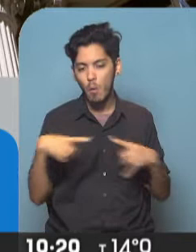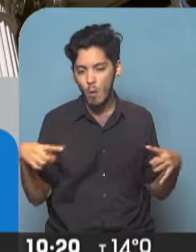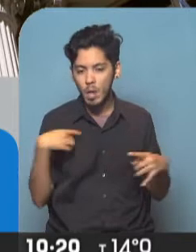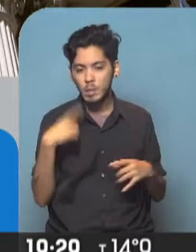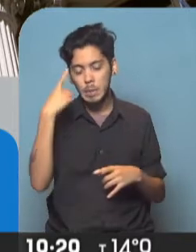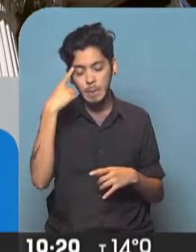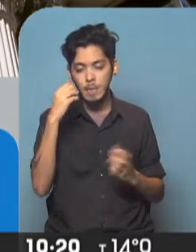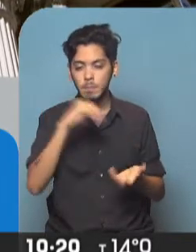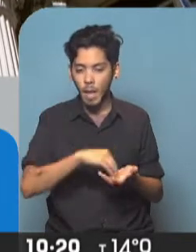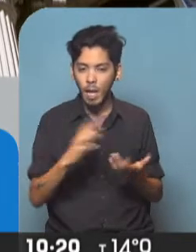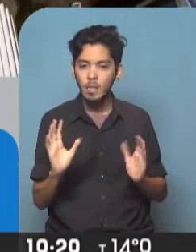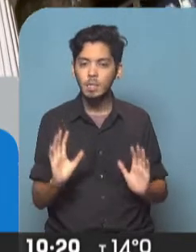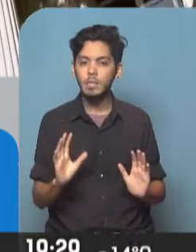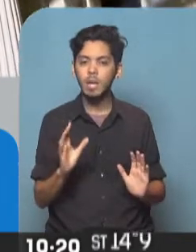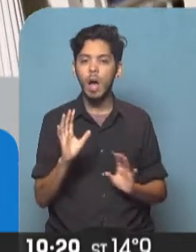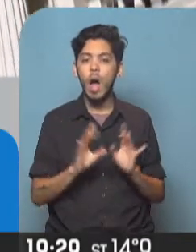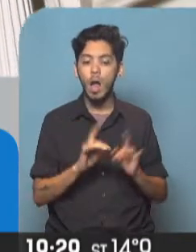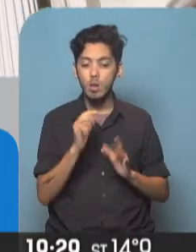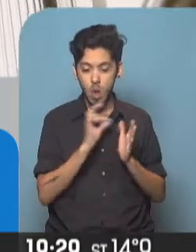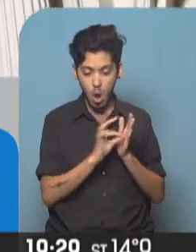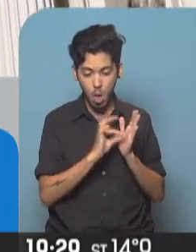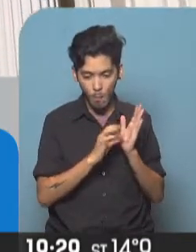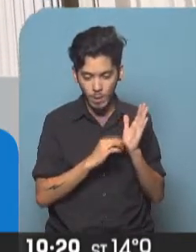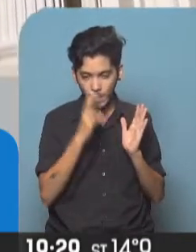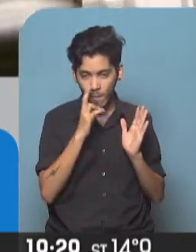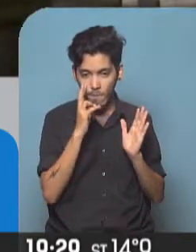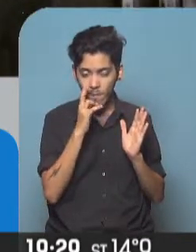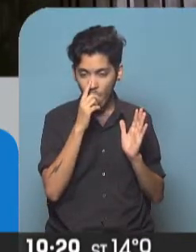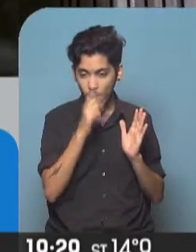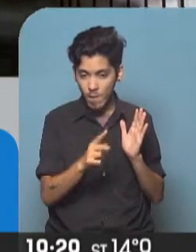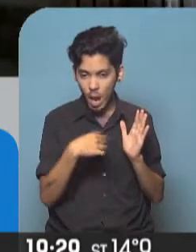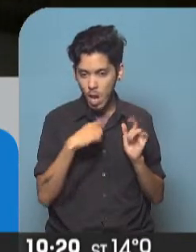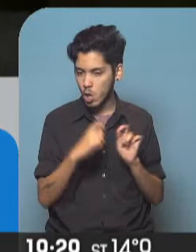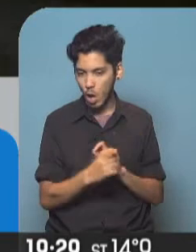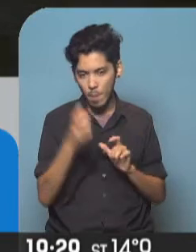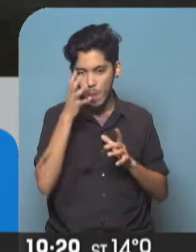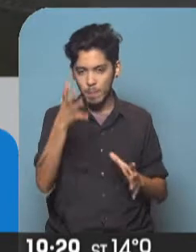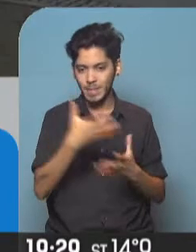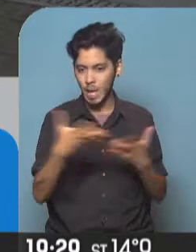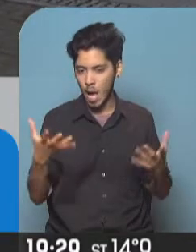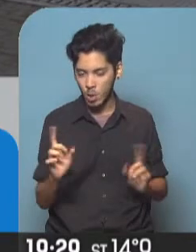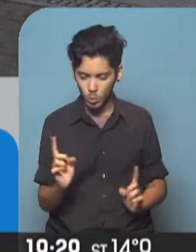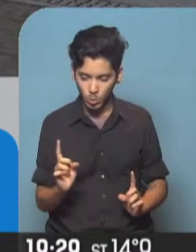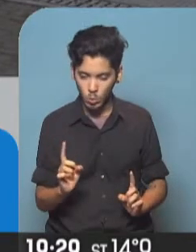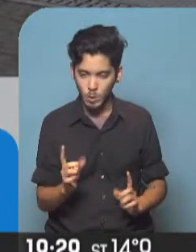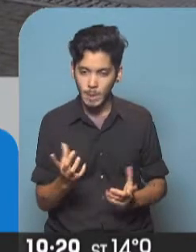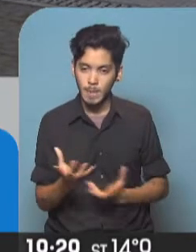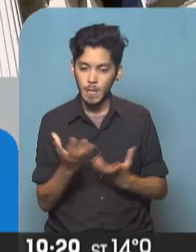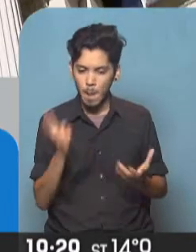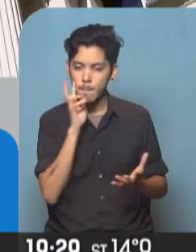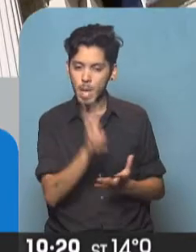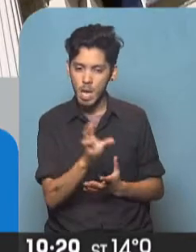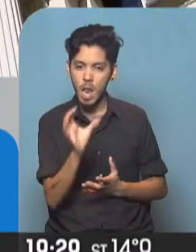pero bueno, lo que revisa, en definitiva, no ha cambiado tanto. Es decir, mira las